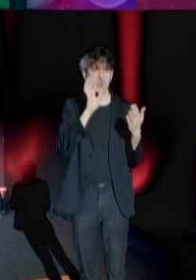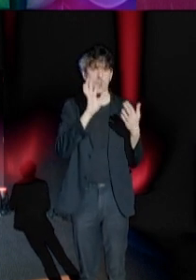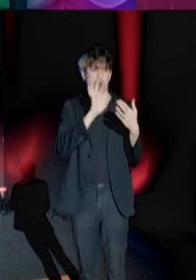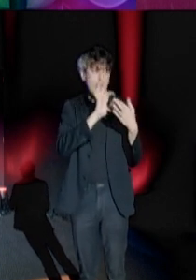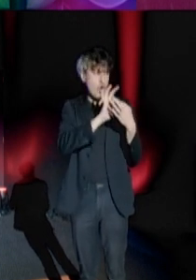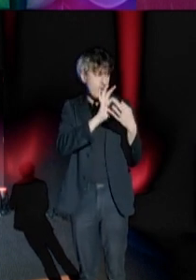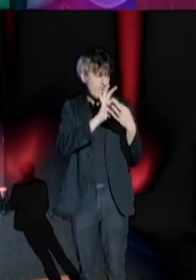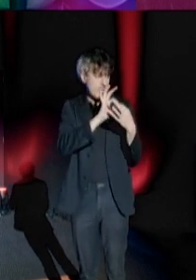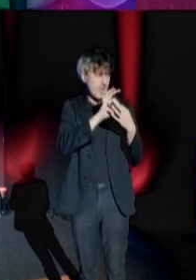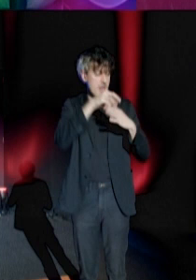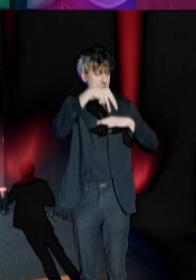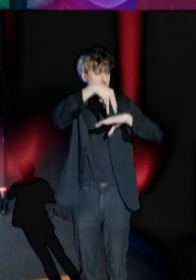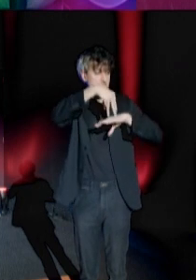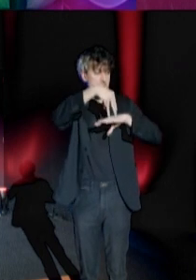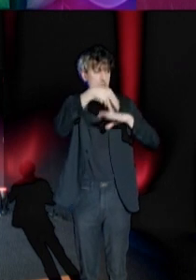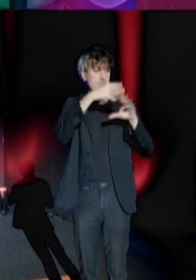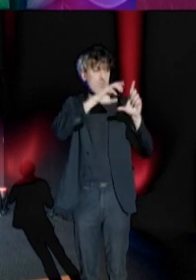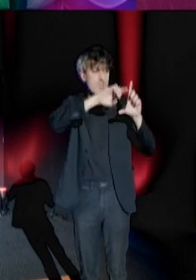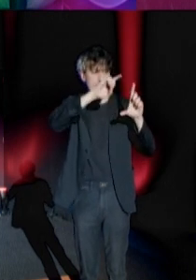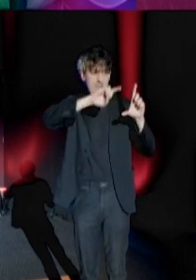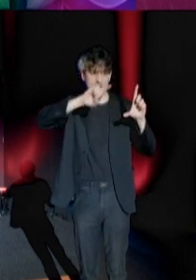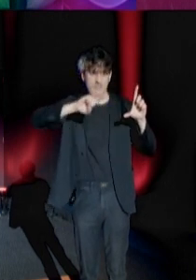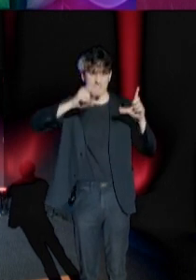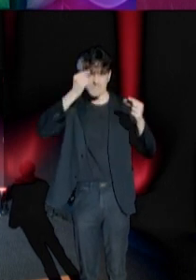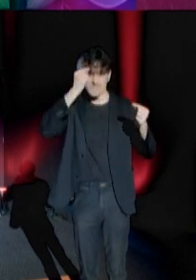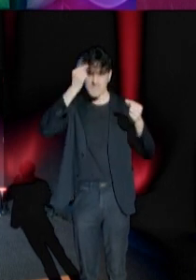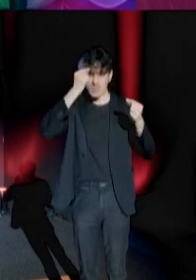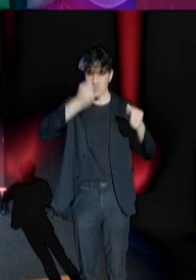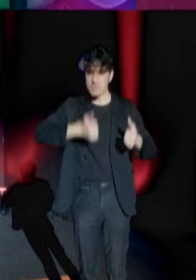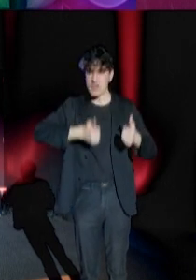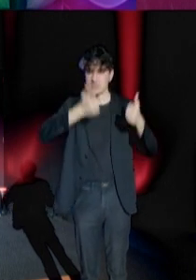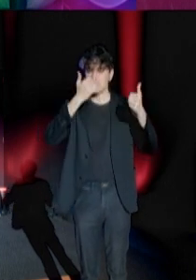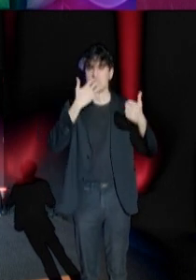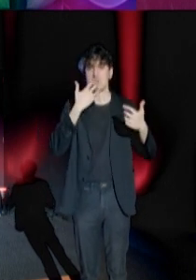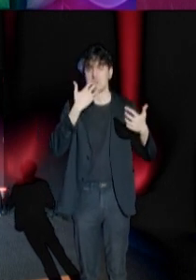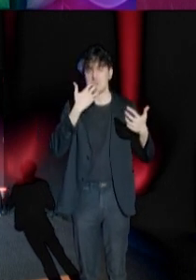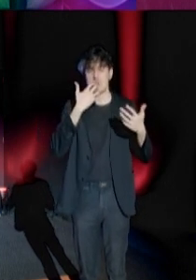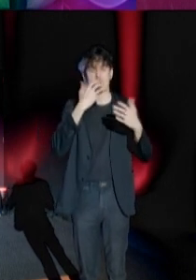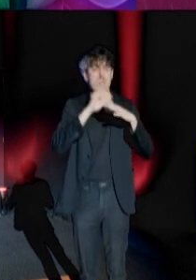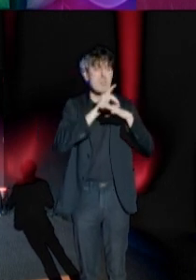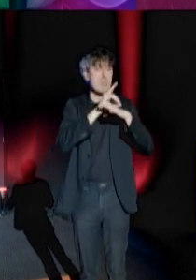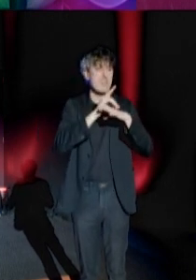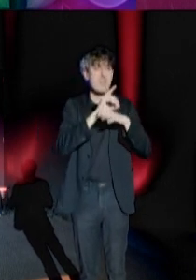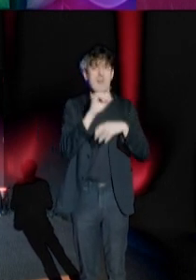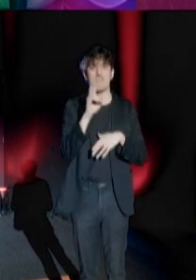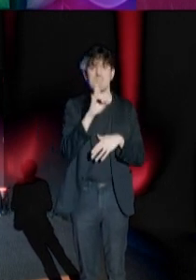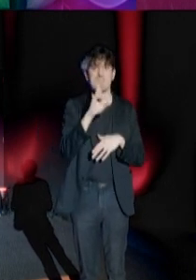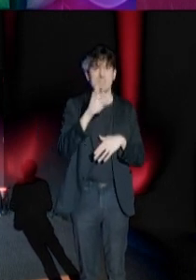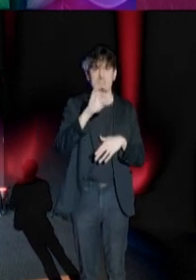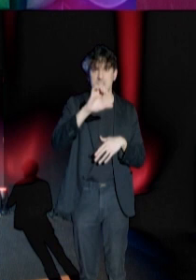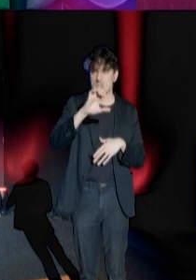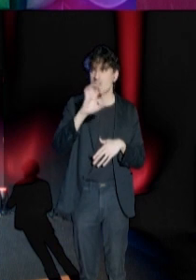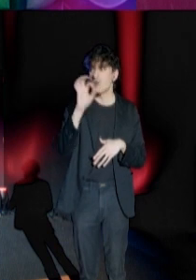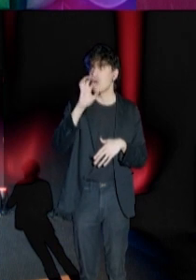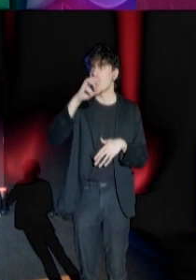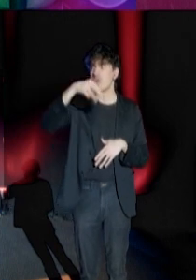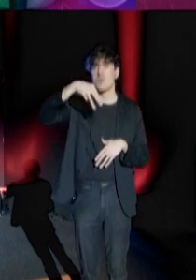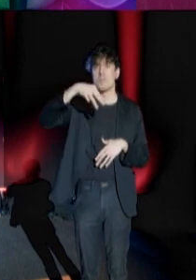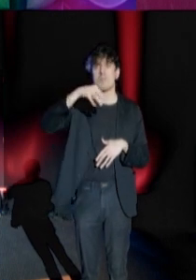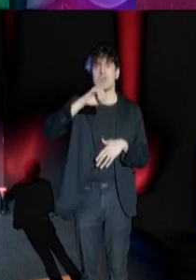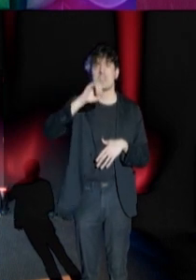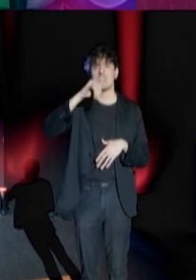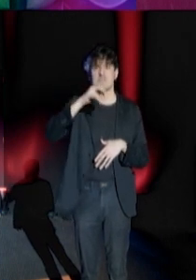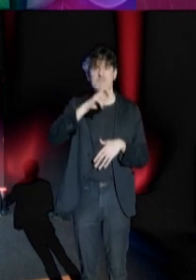el Microsoft Graph con más datos por ejemplo el dataverse de SAP por ejemplo mainframe por ejemplo datos no